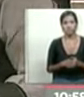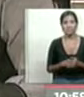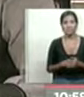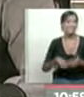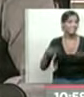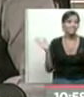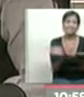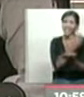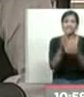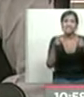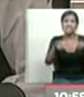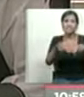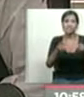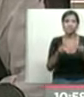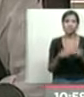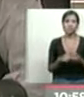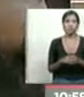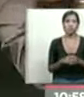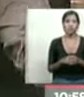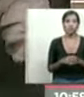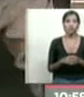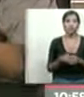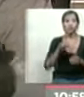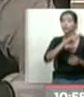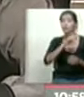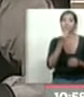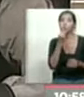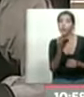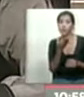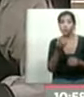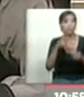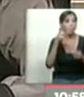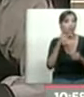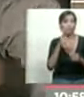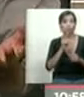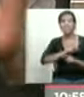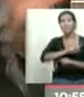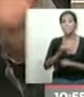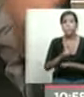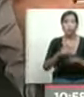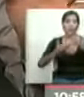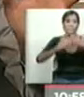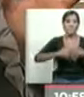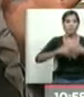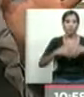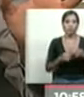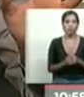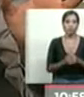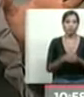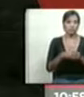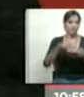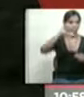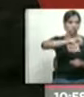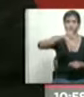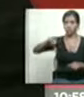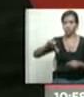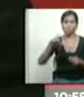Sálgase de ahí, que no eres ni bueno ni como político ni como empresario. Lo peor es que no son buenos en ninguno de los dos lados.